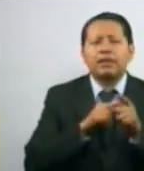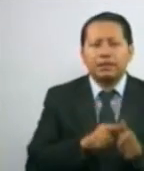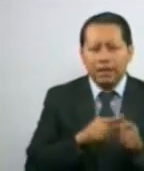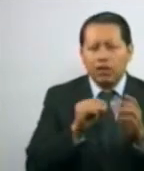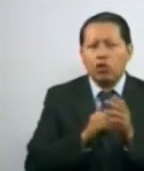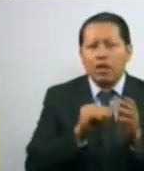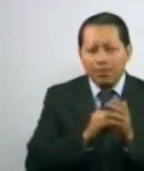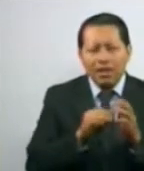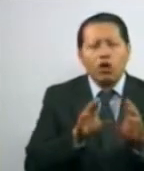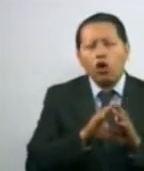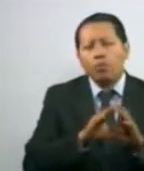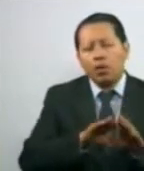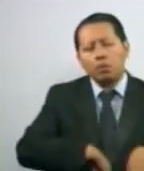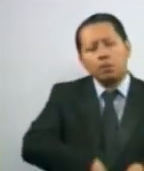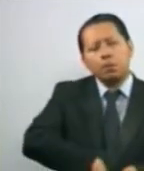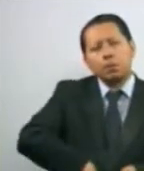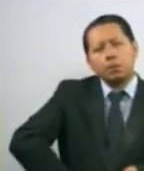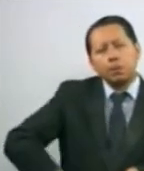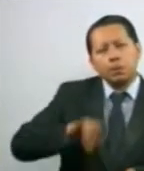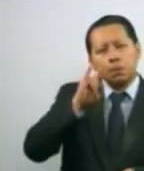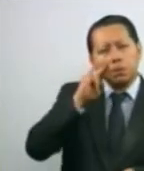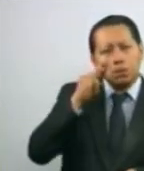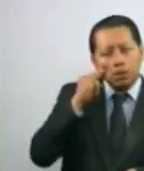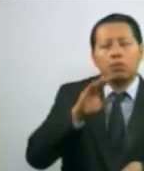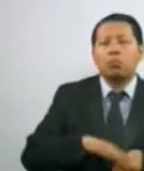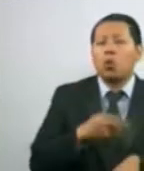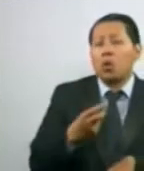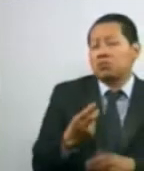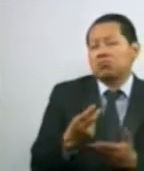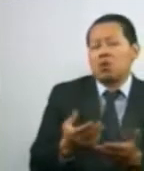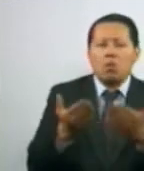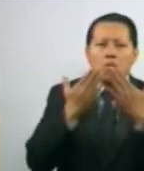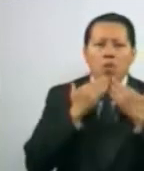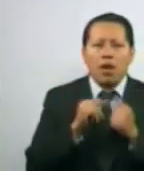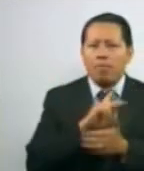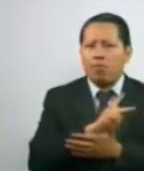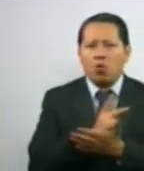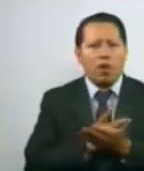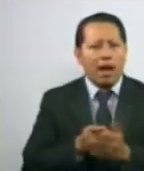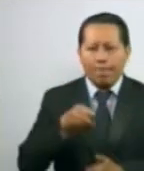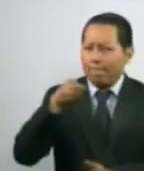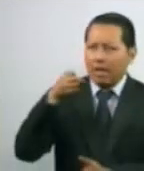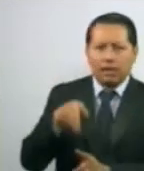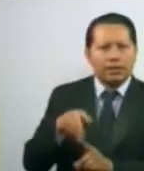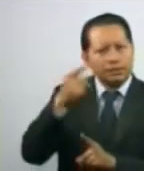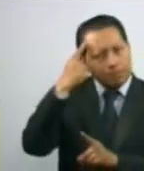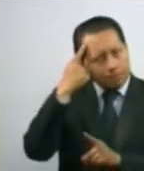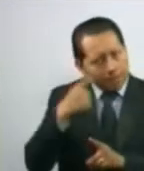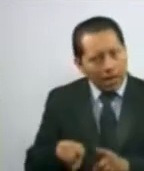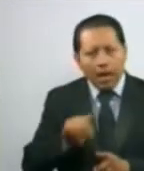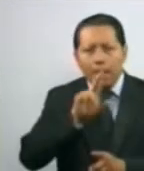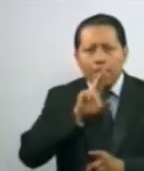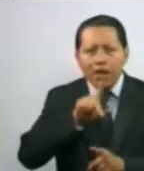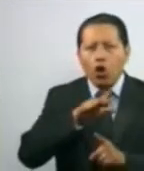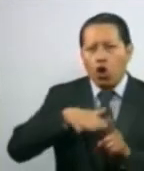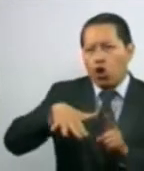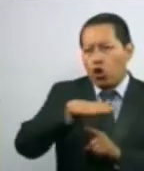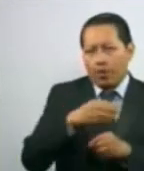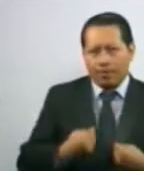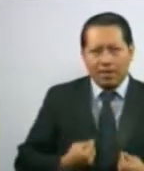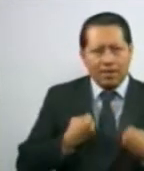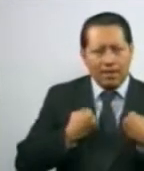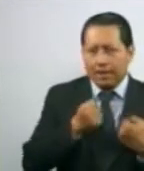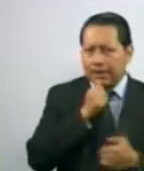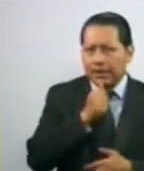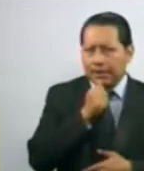siendo invisibilizadas y por ello no existen programas específicos destinados a mejorar sus condiciones de vida.